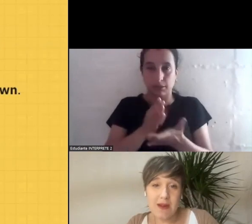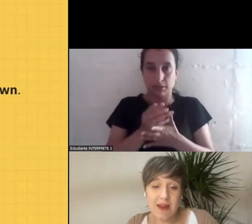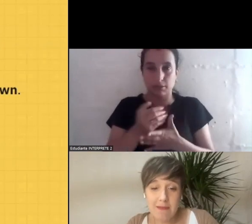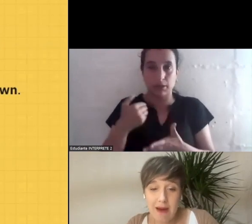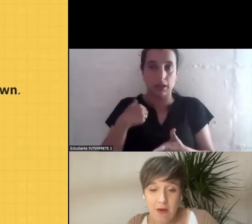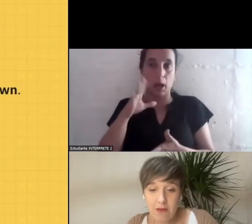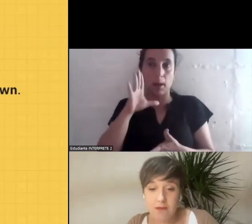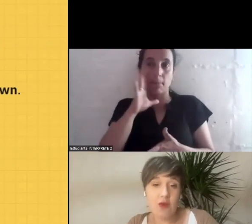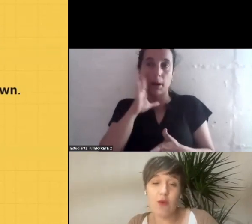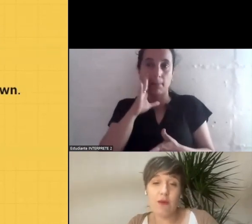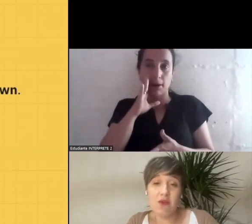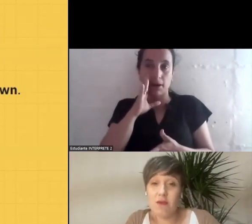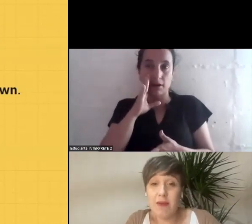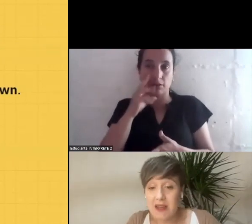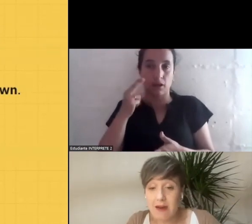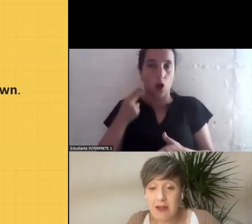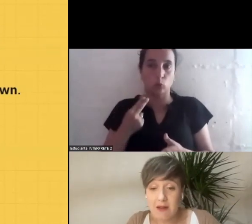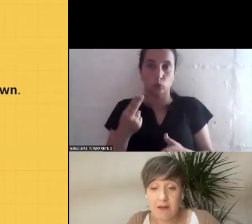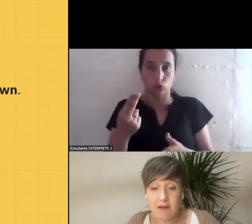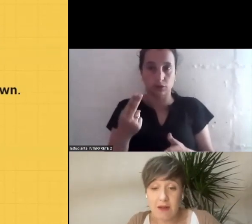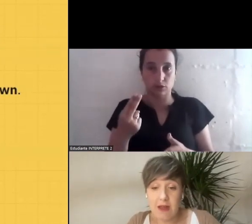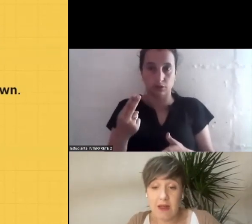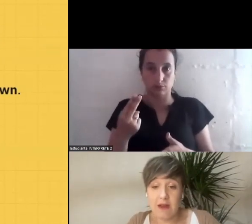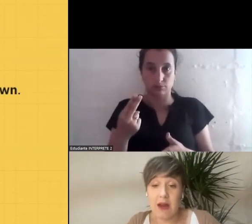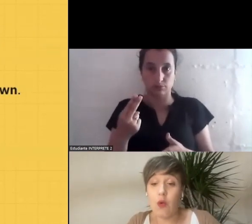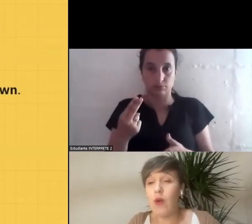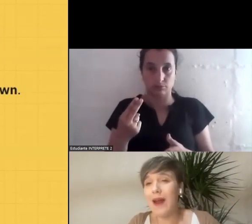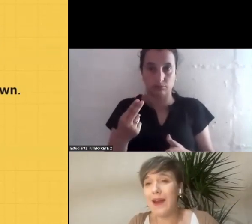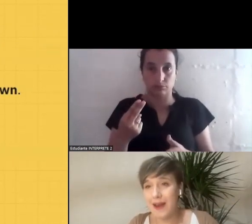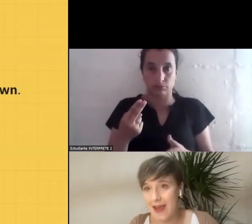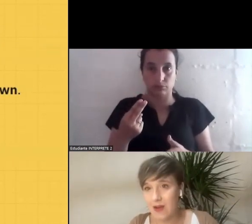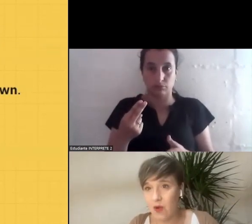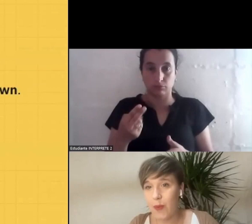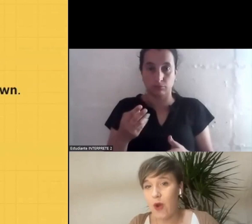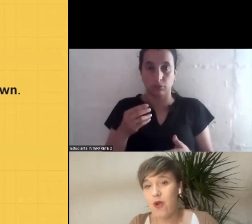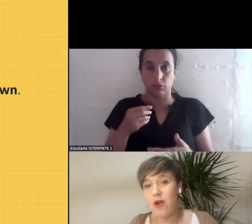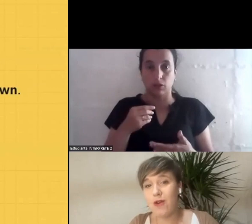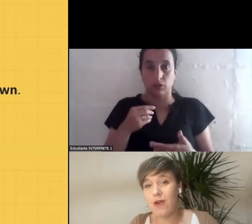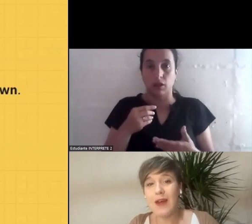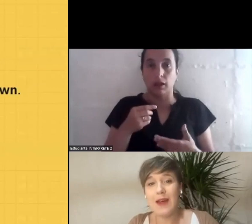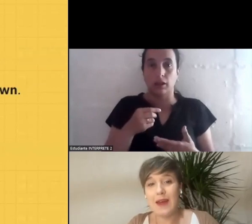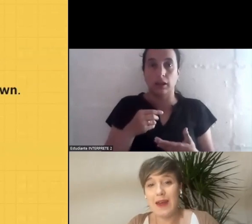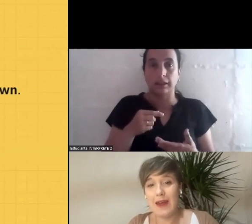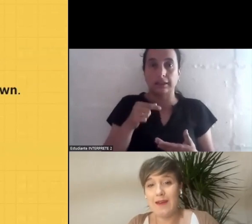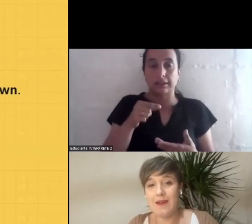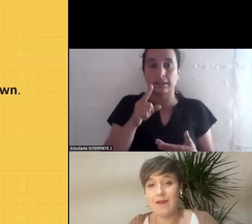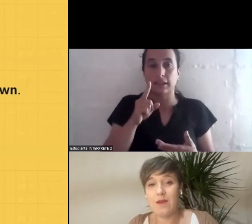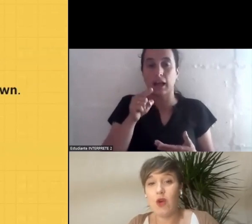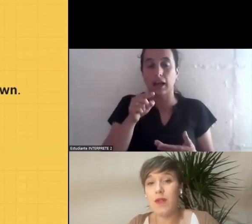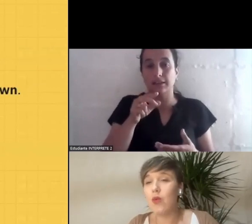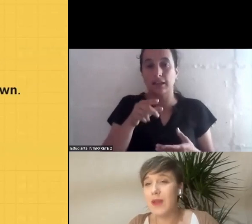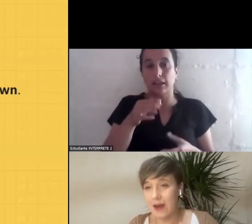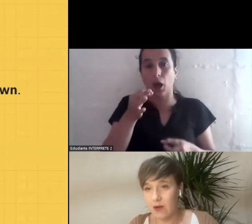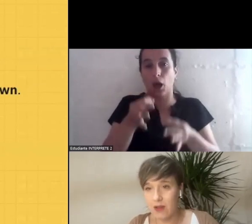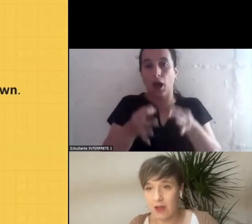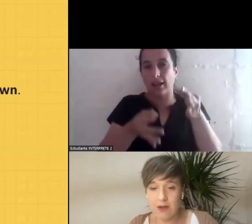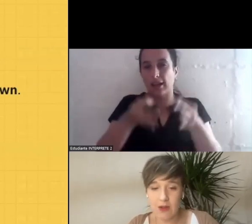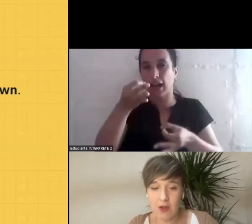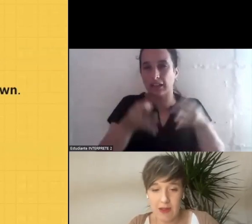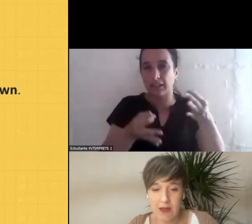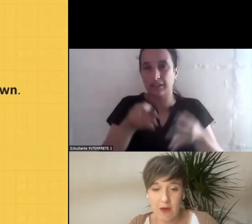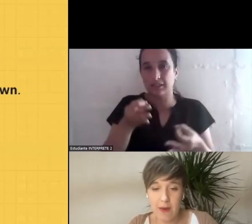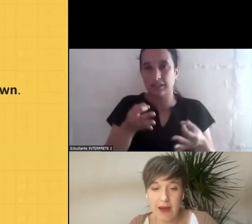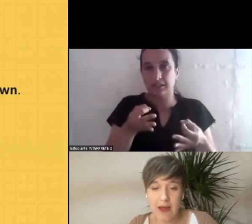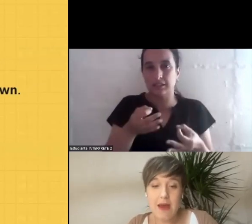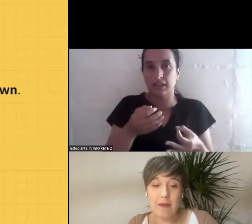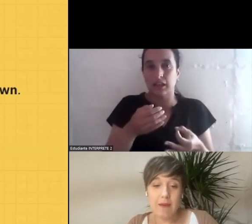Las pruebas de cribado son pruebas no invasivas y calculan el riesgo, pero no dan un diagnóstico de